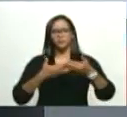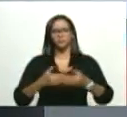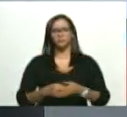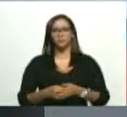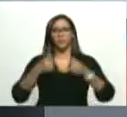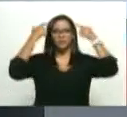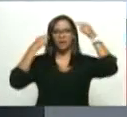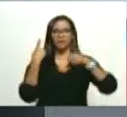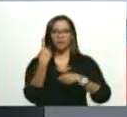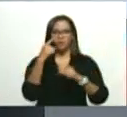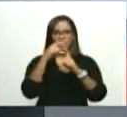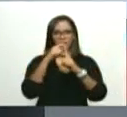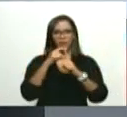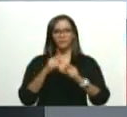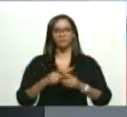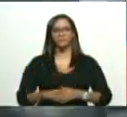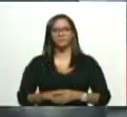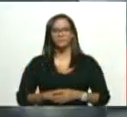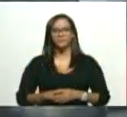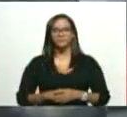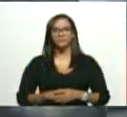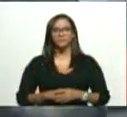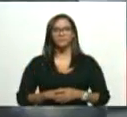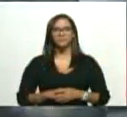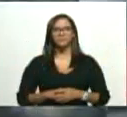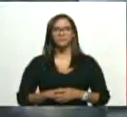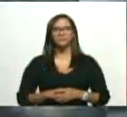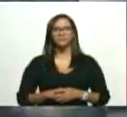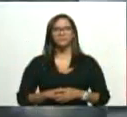palabra, ¿cuál y por qué?